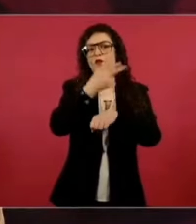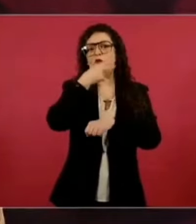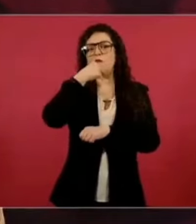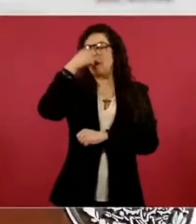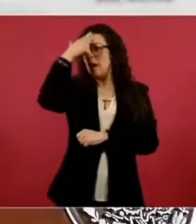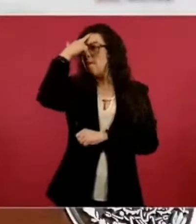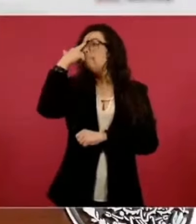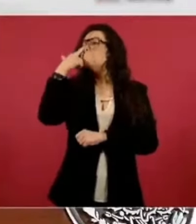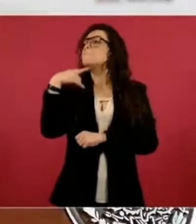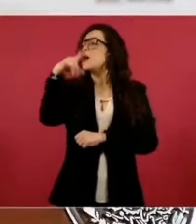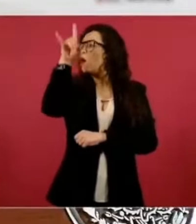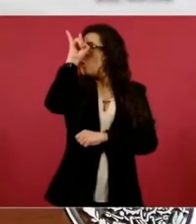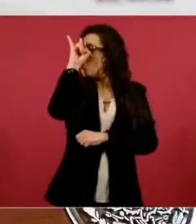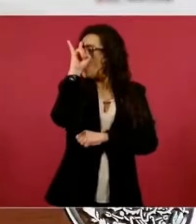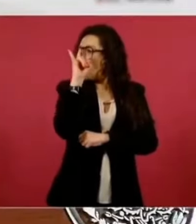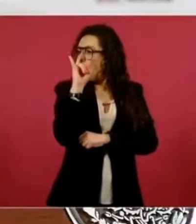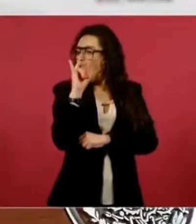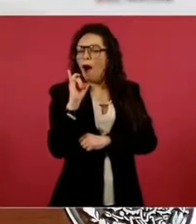participan